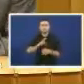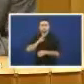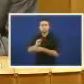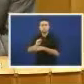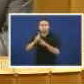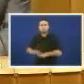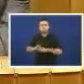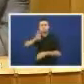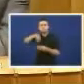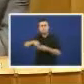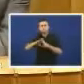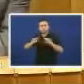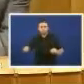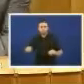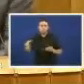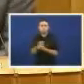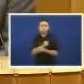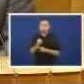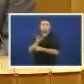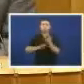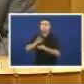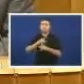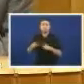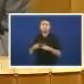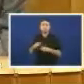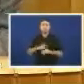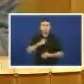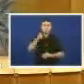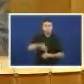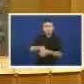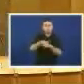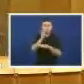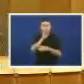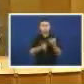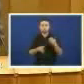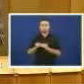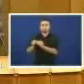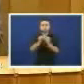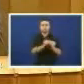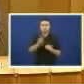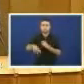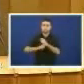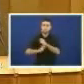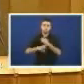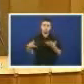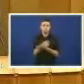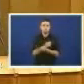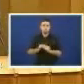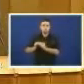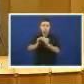universidades as organizacións da sociedade civil e o goberno galego estrategia compartida que